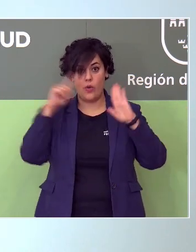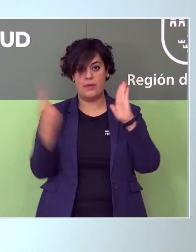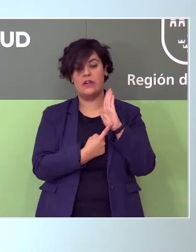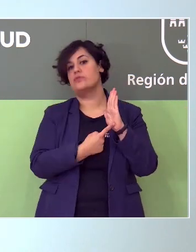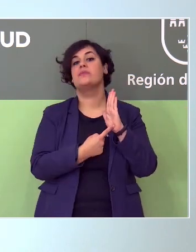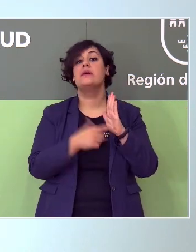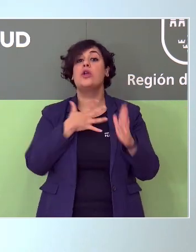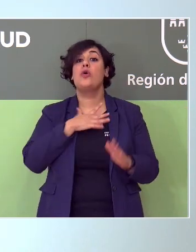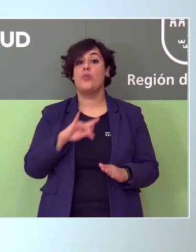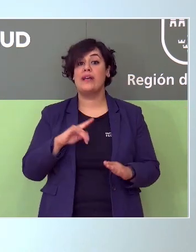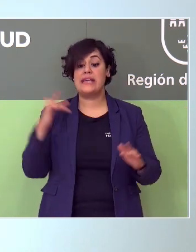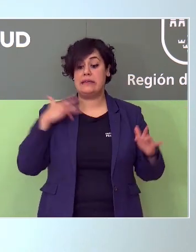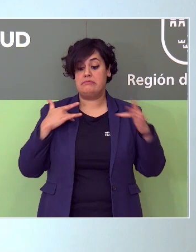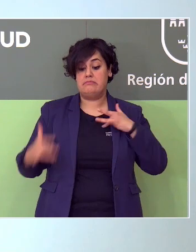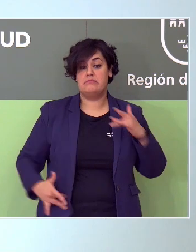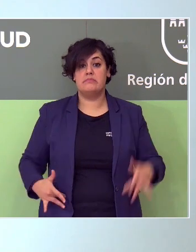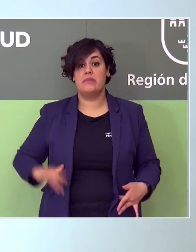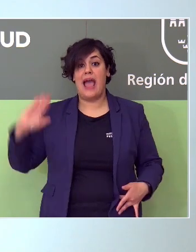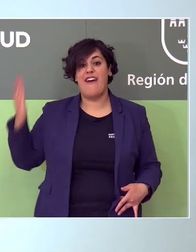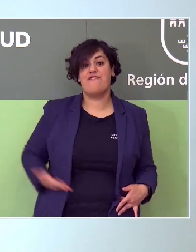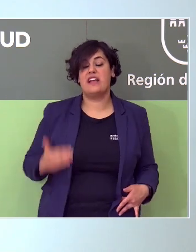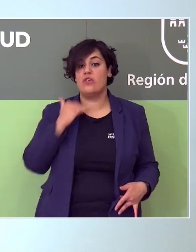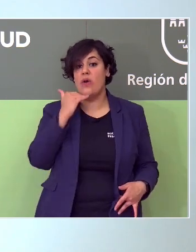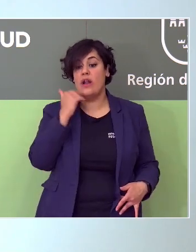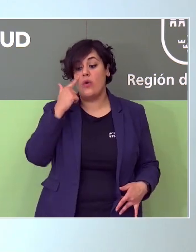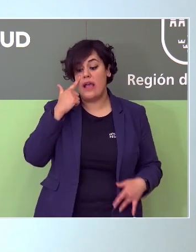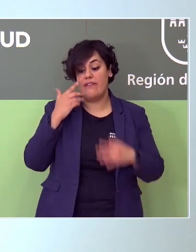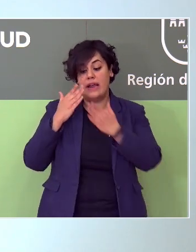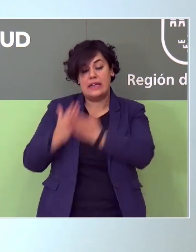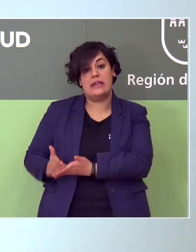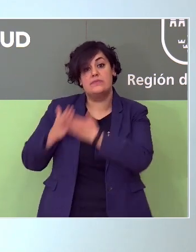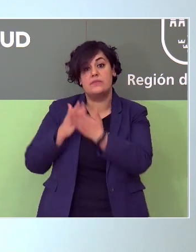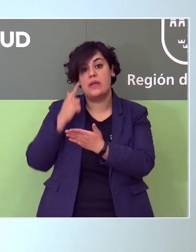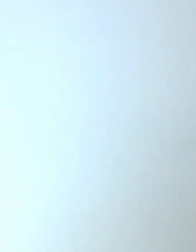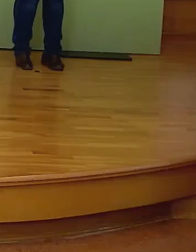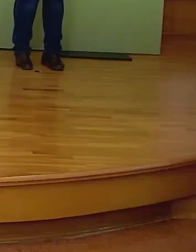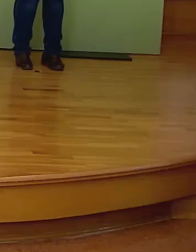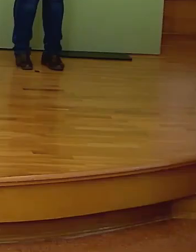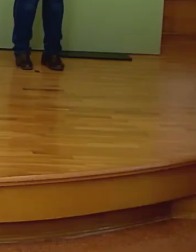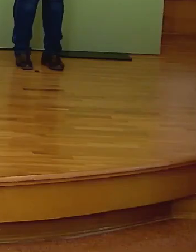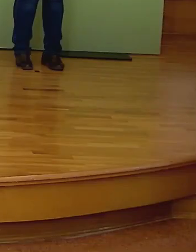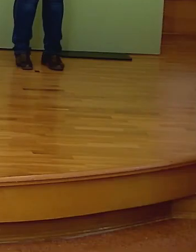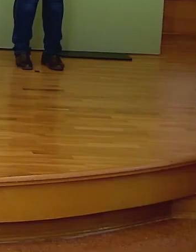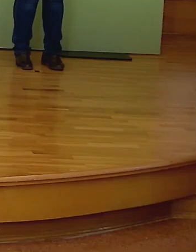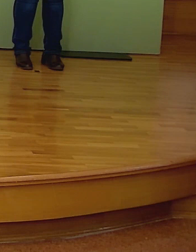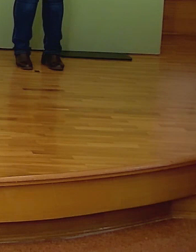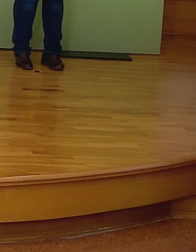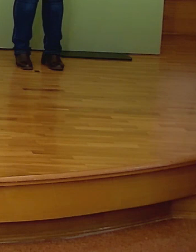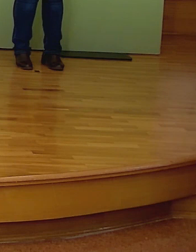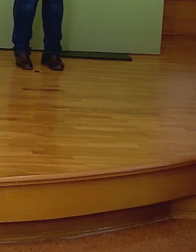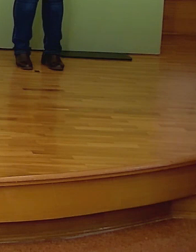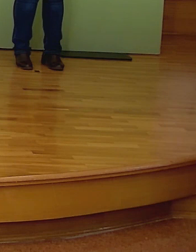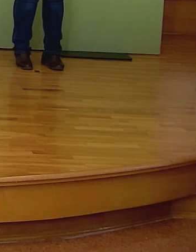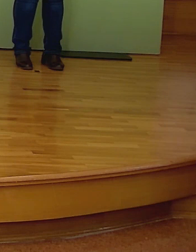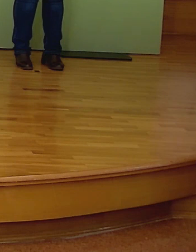digo, que habrá que ver cómo evolucionan y a ver qué tipo de lesión residual puede quedar en algunos órganos, ¿no? También pregunta, ¿podría decirme